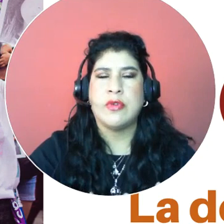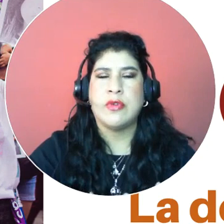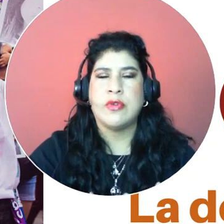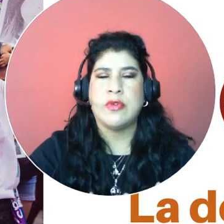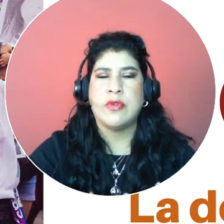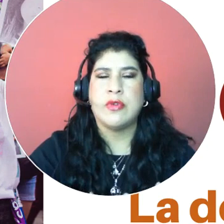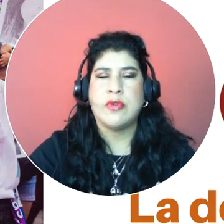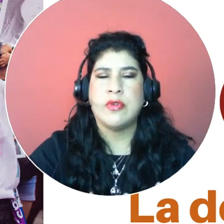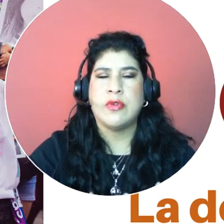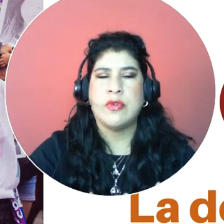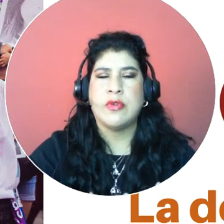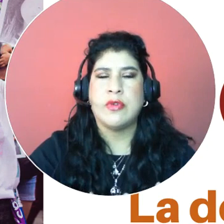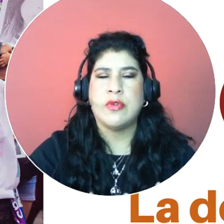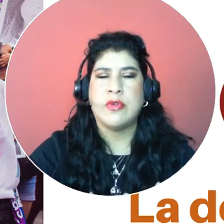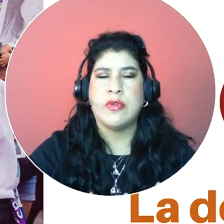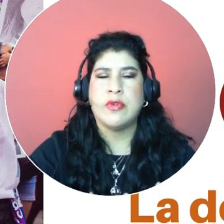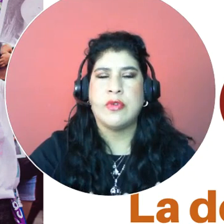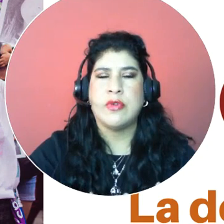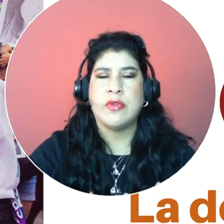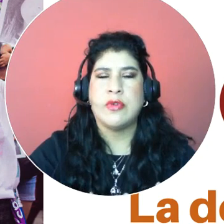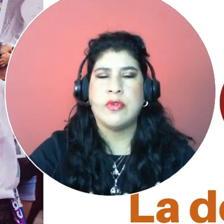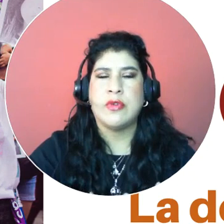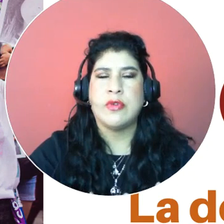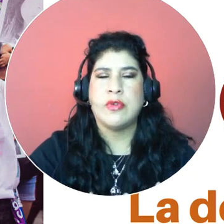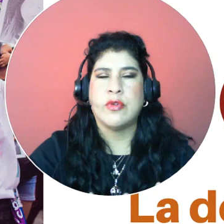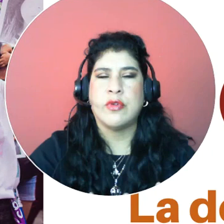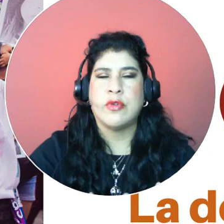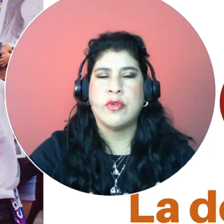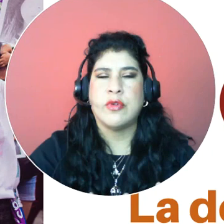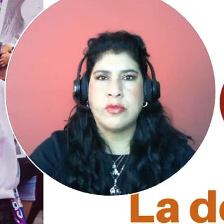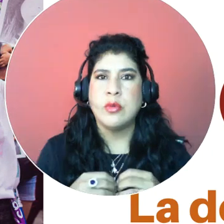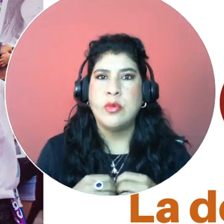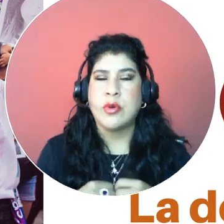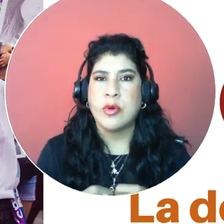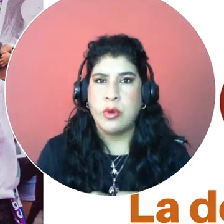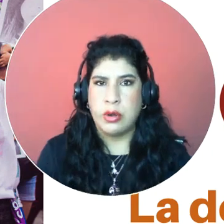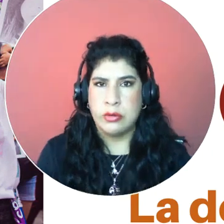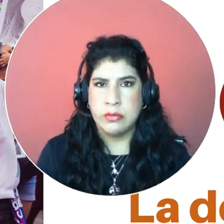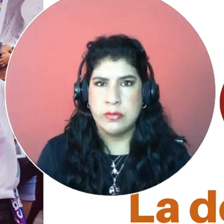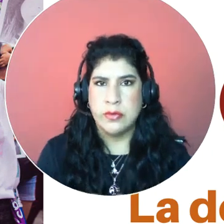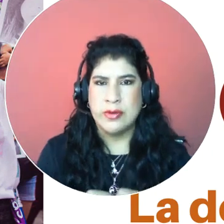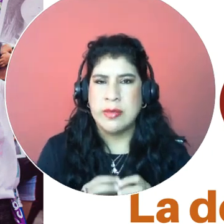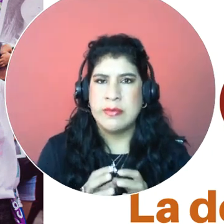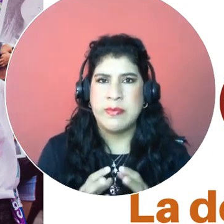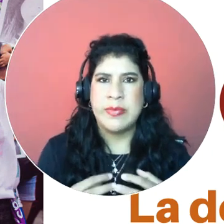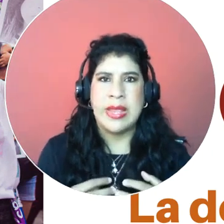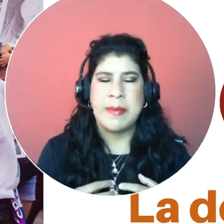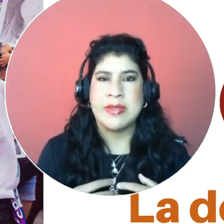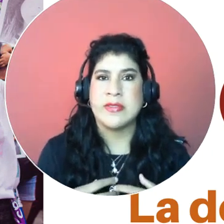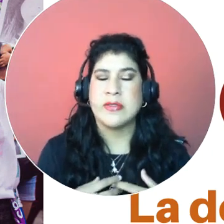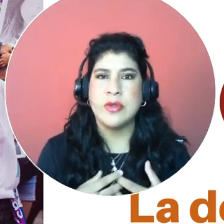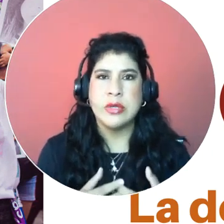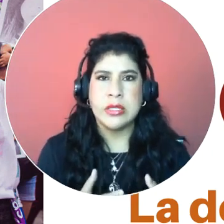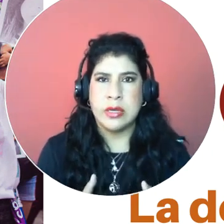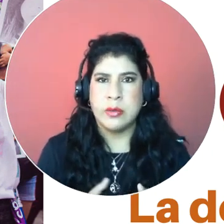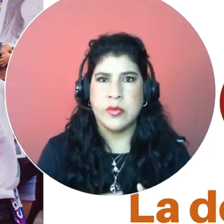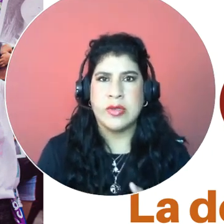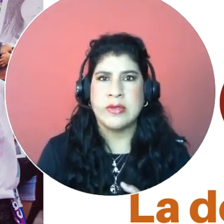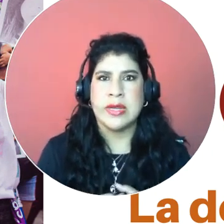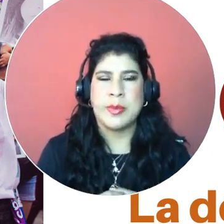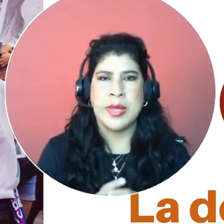les permita asumir una postura asumir un rol no e la percepción que